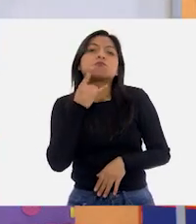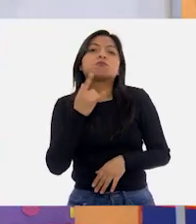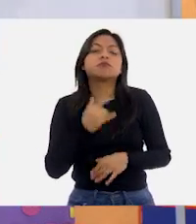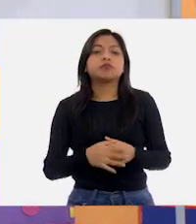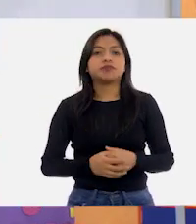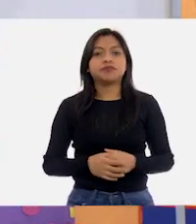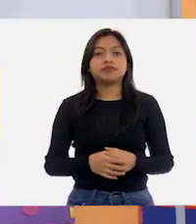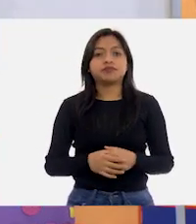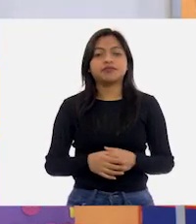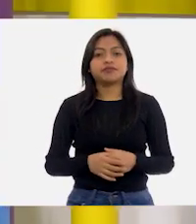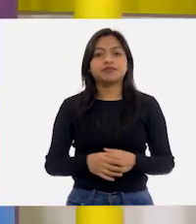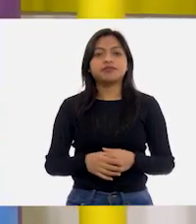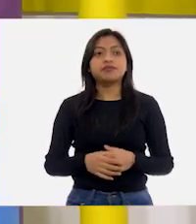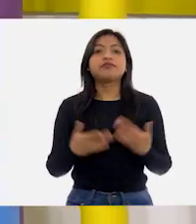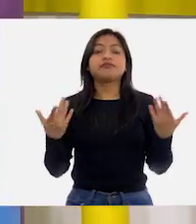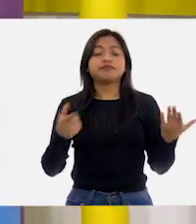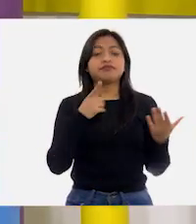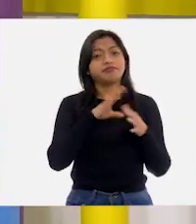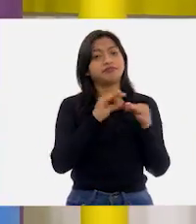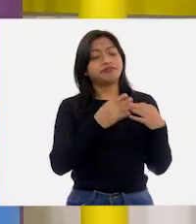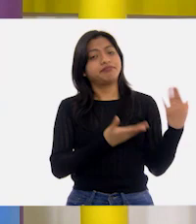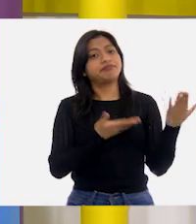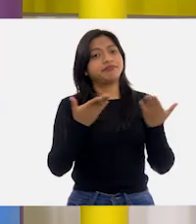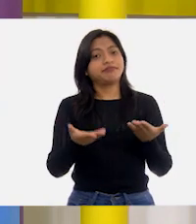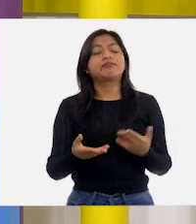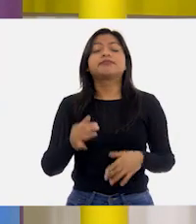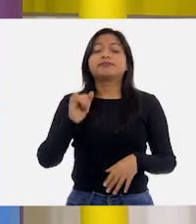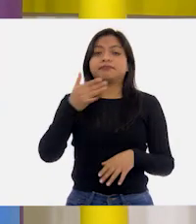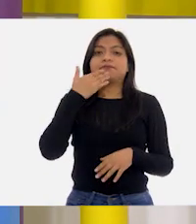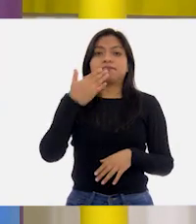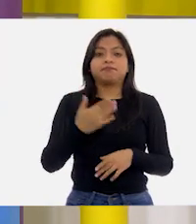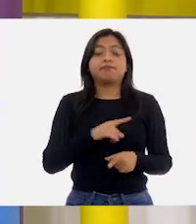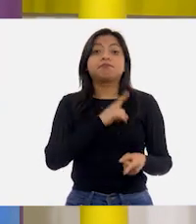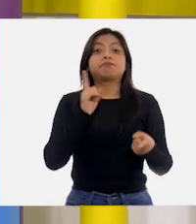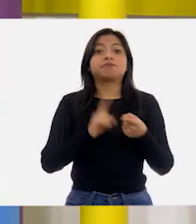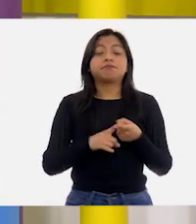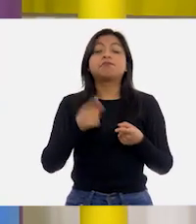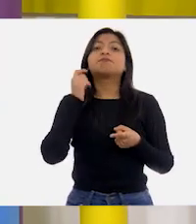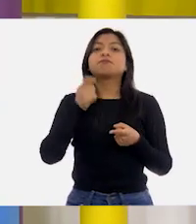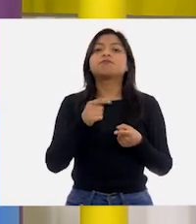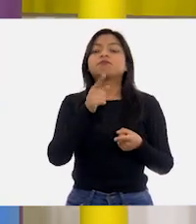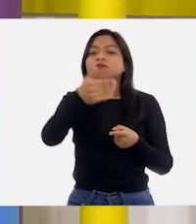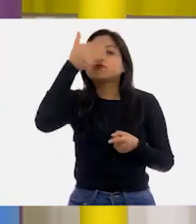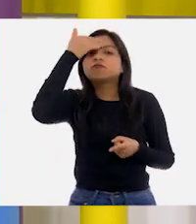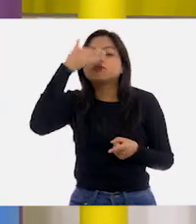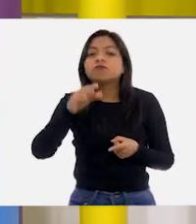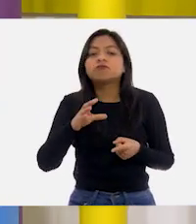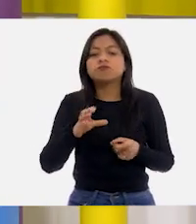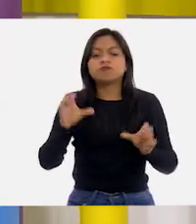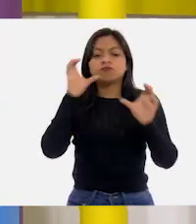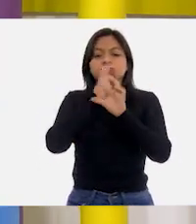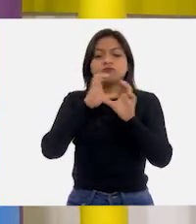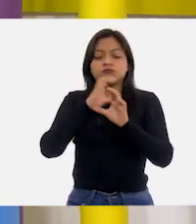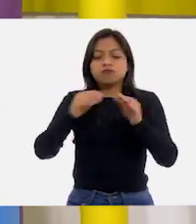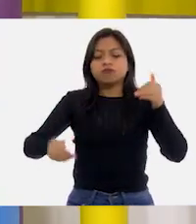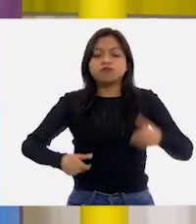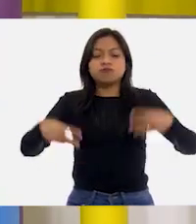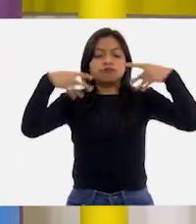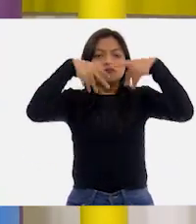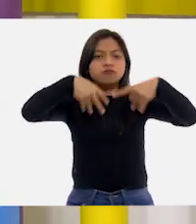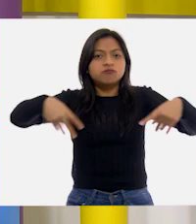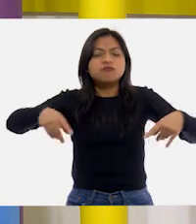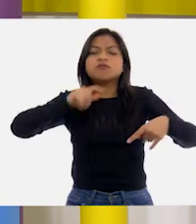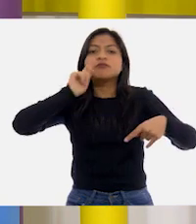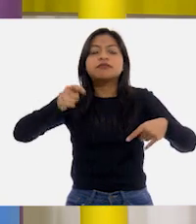recapitulas hablando del acercamiento? Pues eso, tuvimos primero el acercamiento de saber que es una obra de teatro